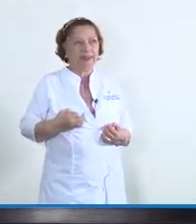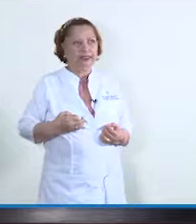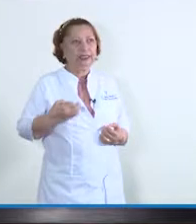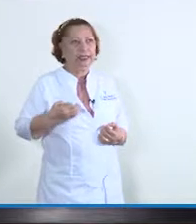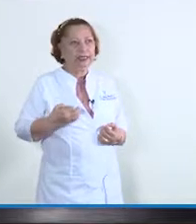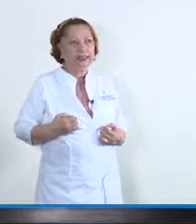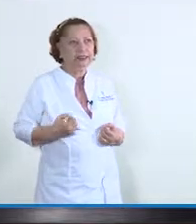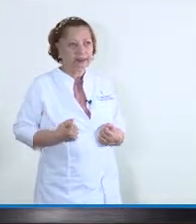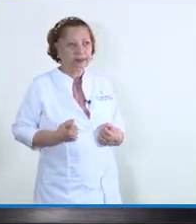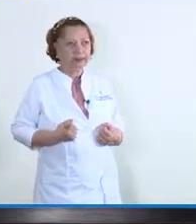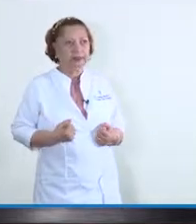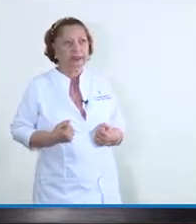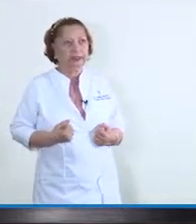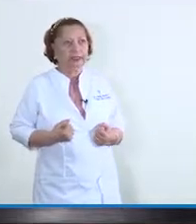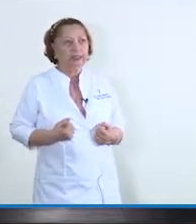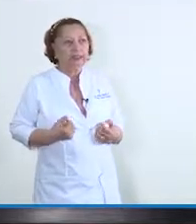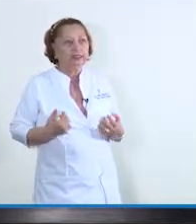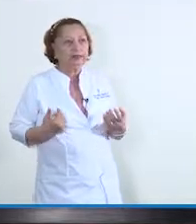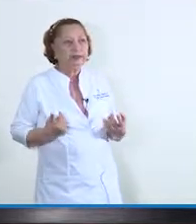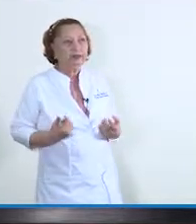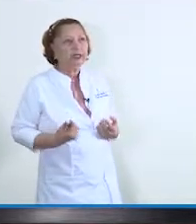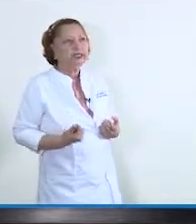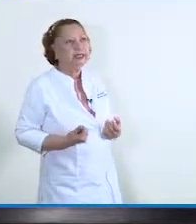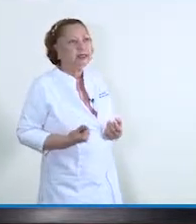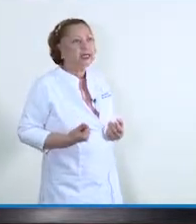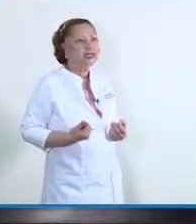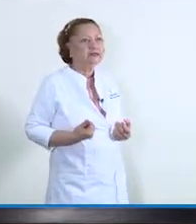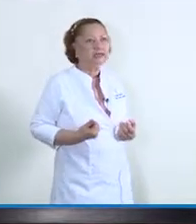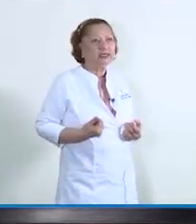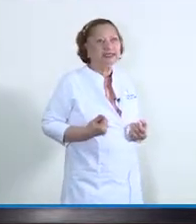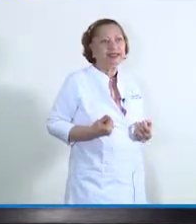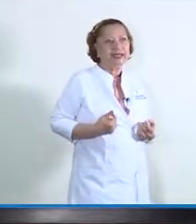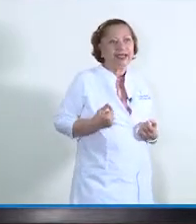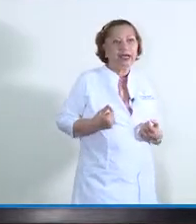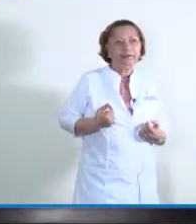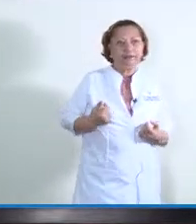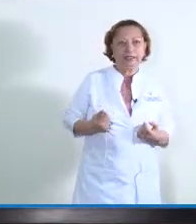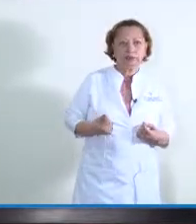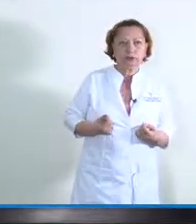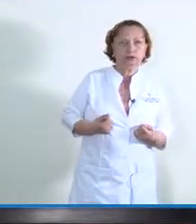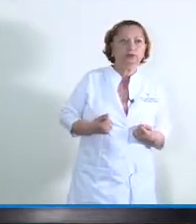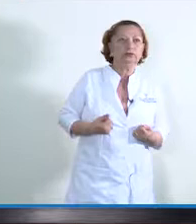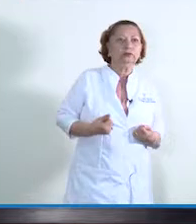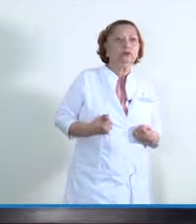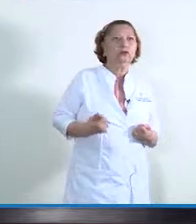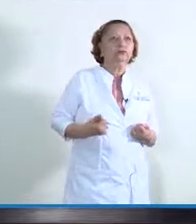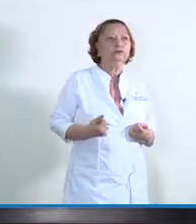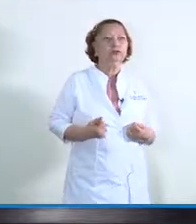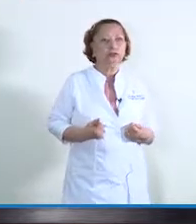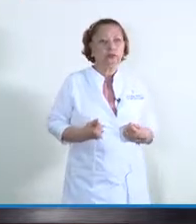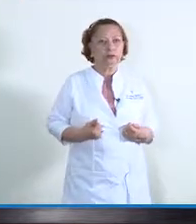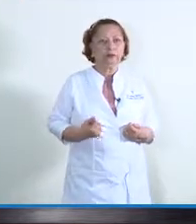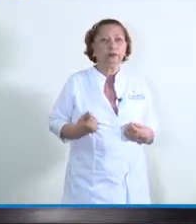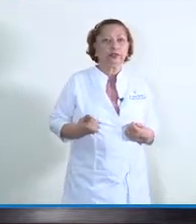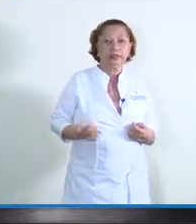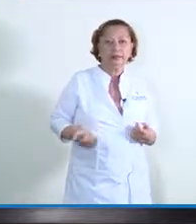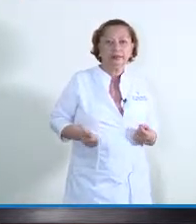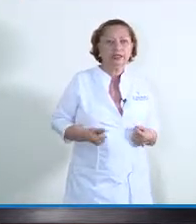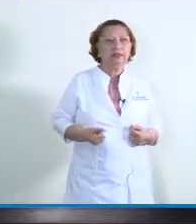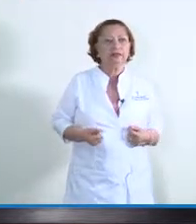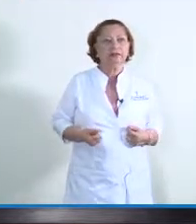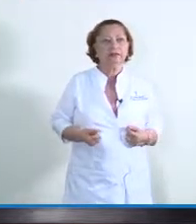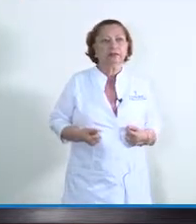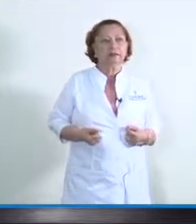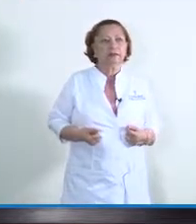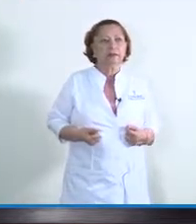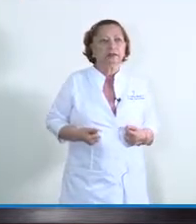emocionalmente. Esa es la directa. Esta persona entra en fase de abstracción, confusión. ¿Por qué a